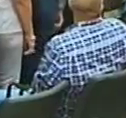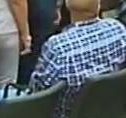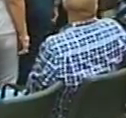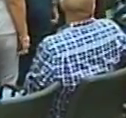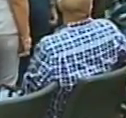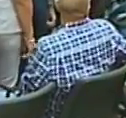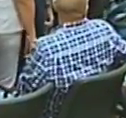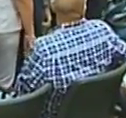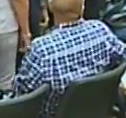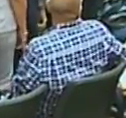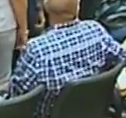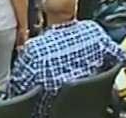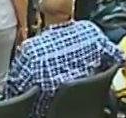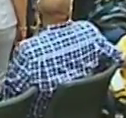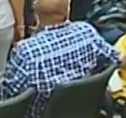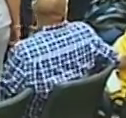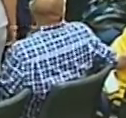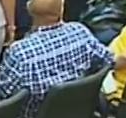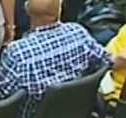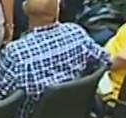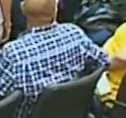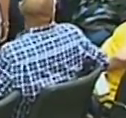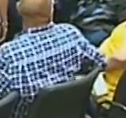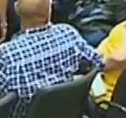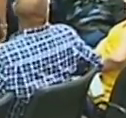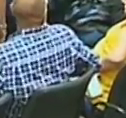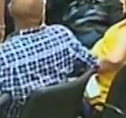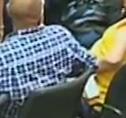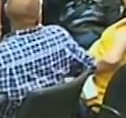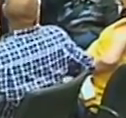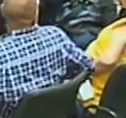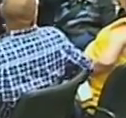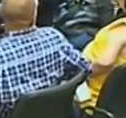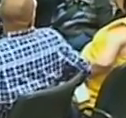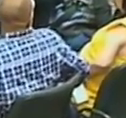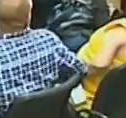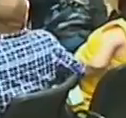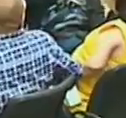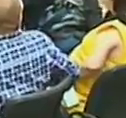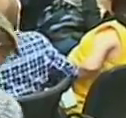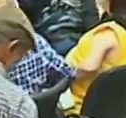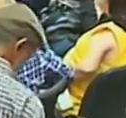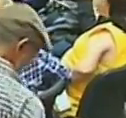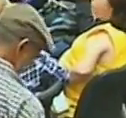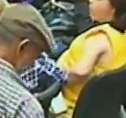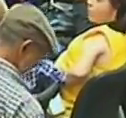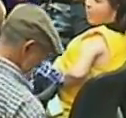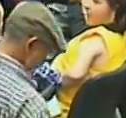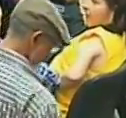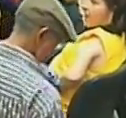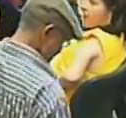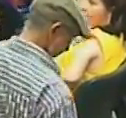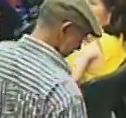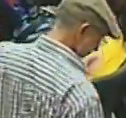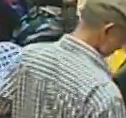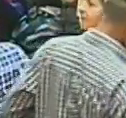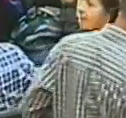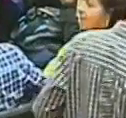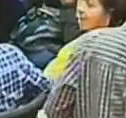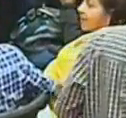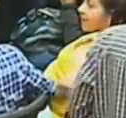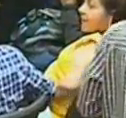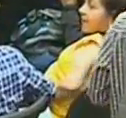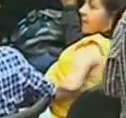lo que ha tenido mayor impacto por el sector en el ámbito de las medicinas y los alimentos, ya que hemos sido